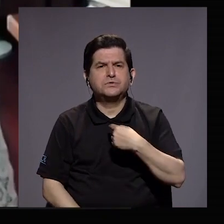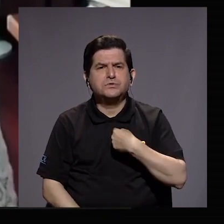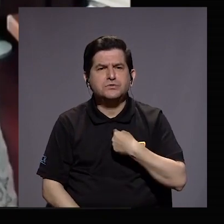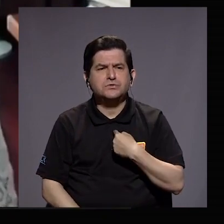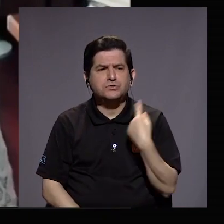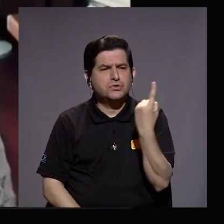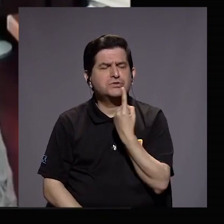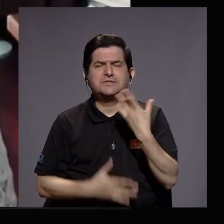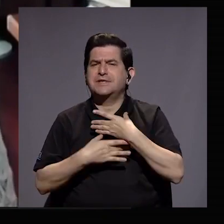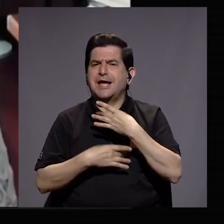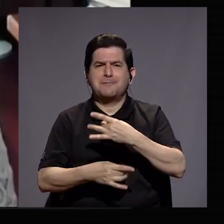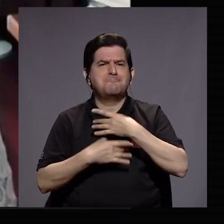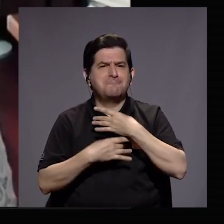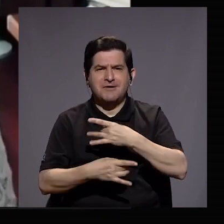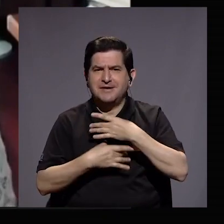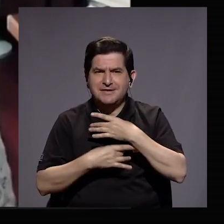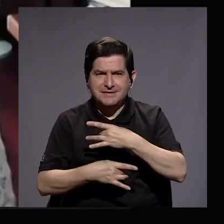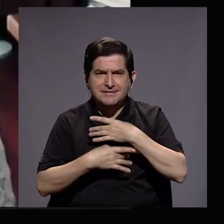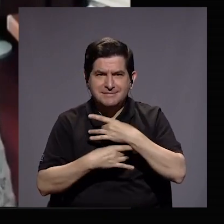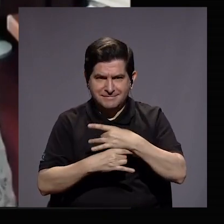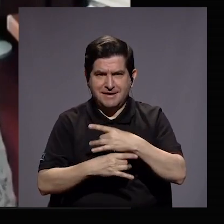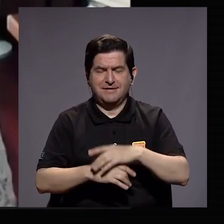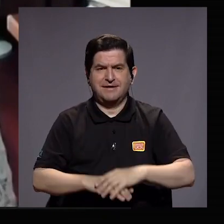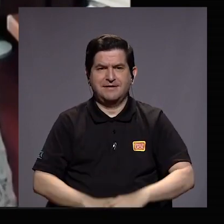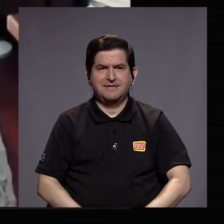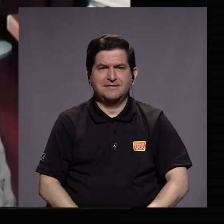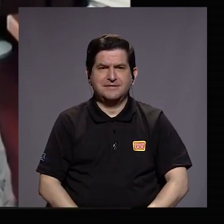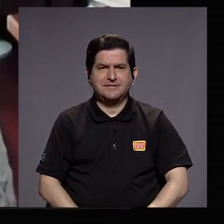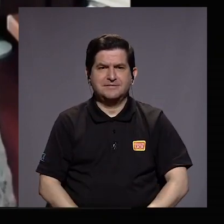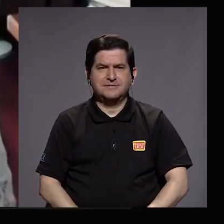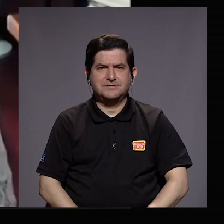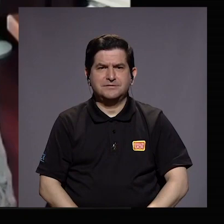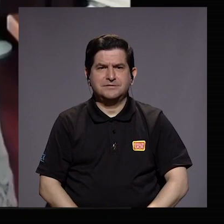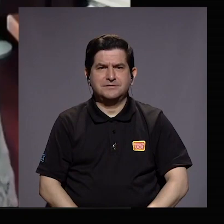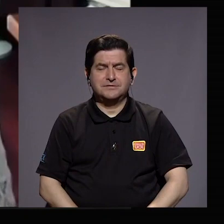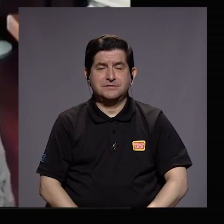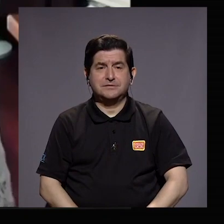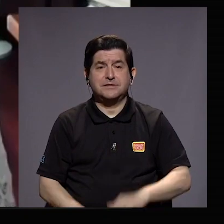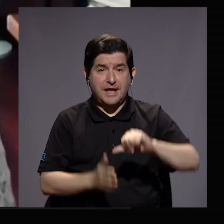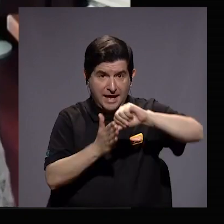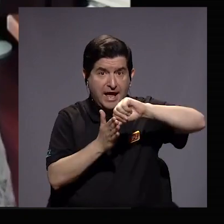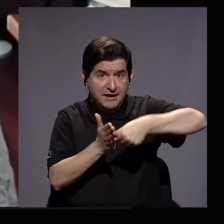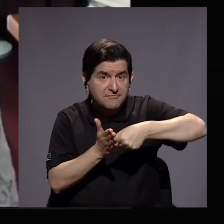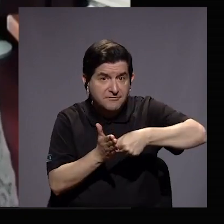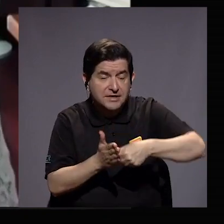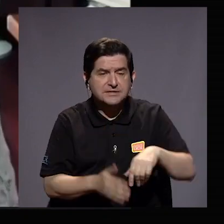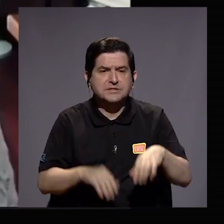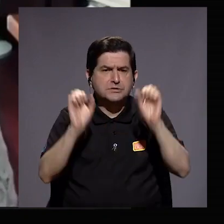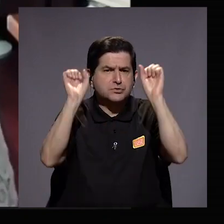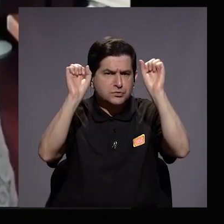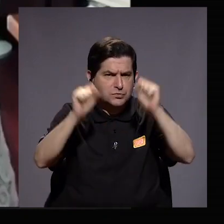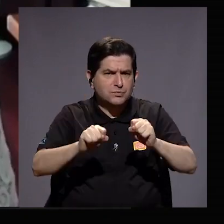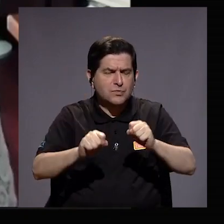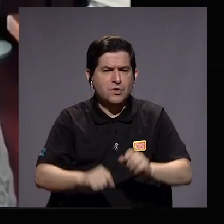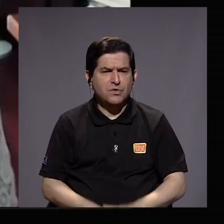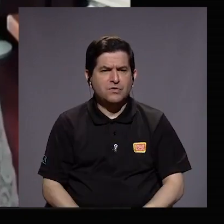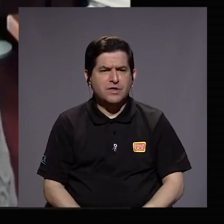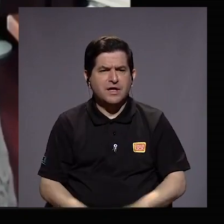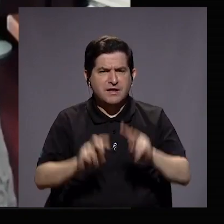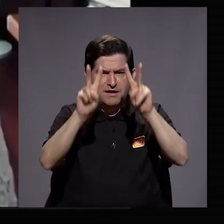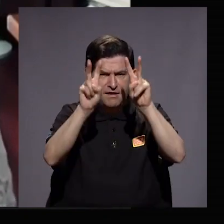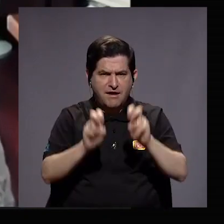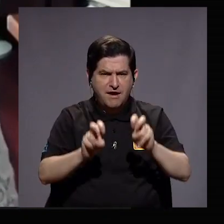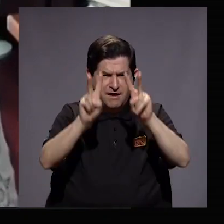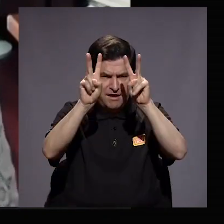Tuve siempre interés y muy marcado precisamente para poder hacer